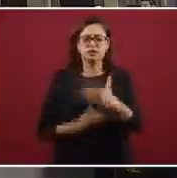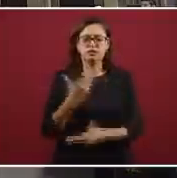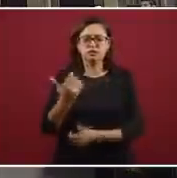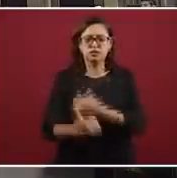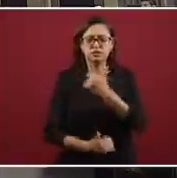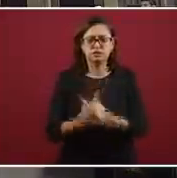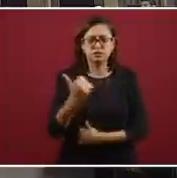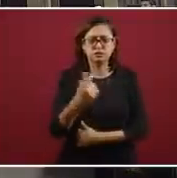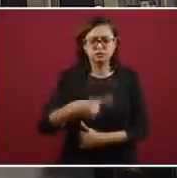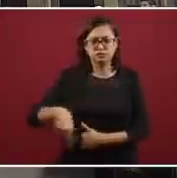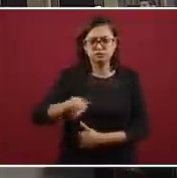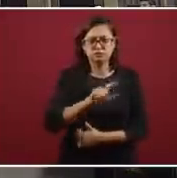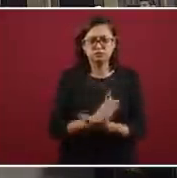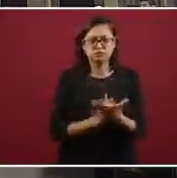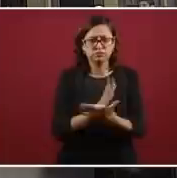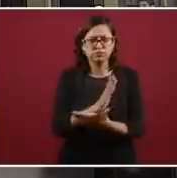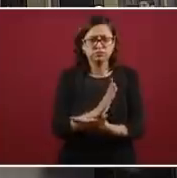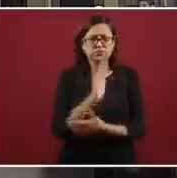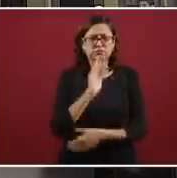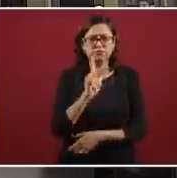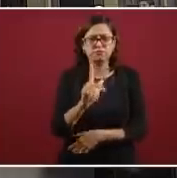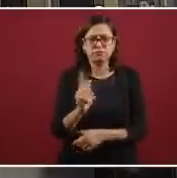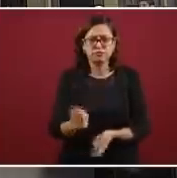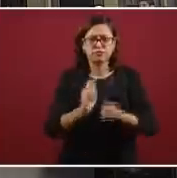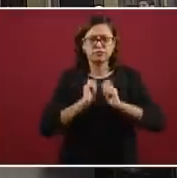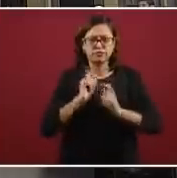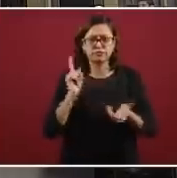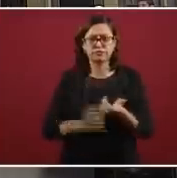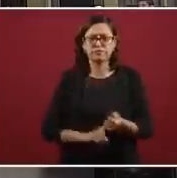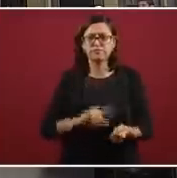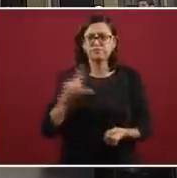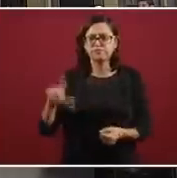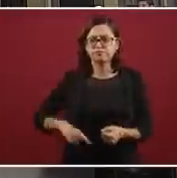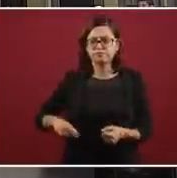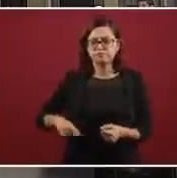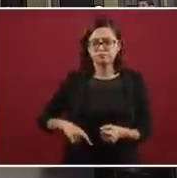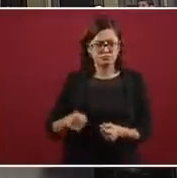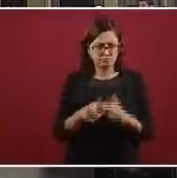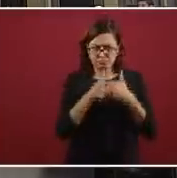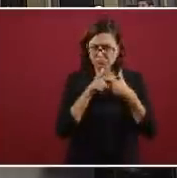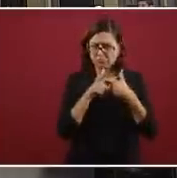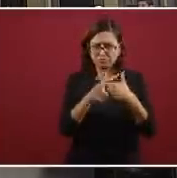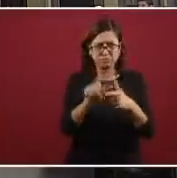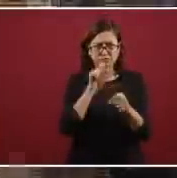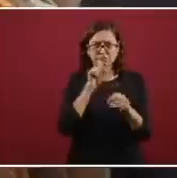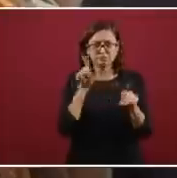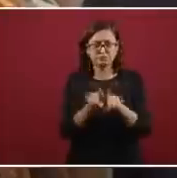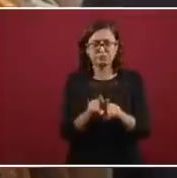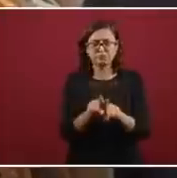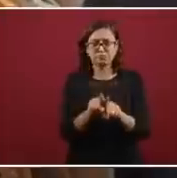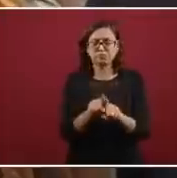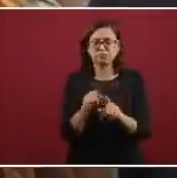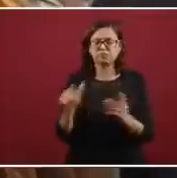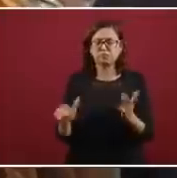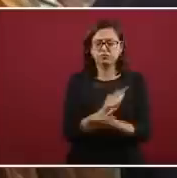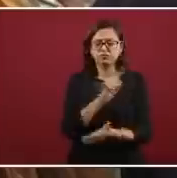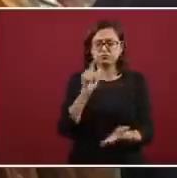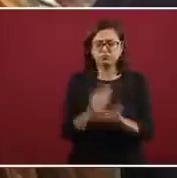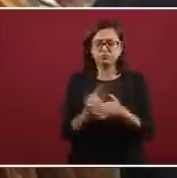los ciudadanos de acceder a puestos de mando dentro del gobierno federal? ¿Va a continuar con esta ley, que es la plataforma de